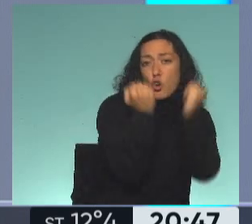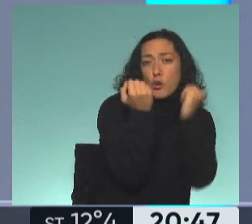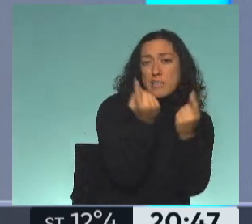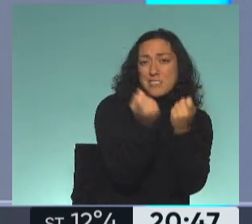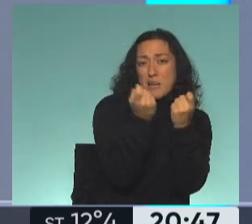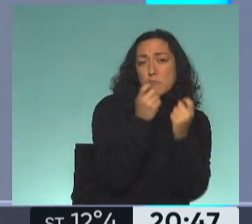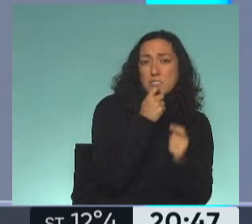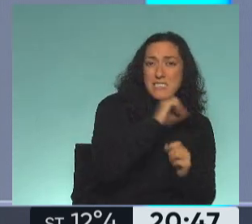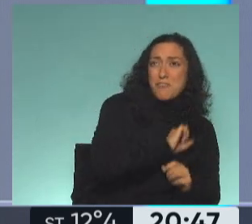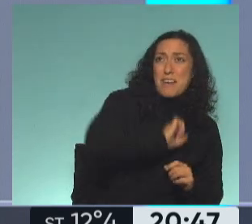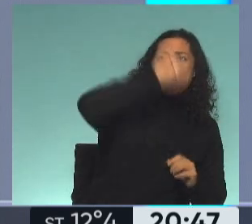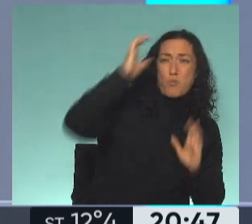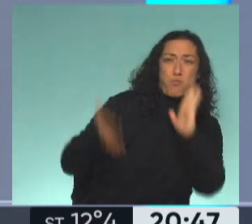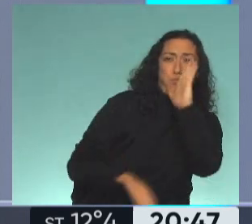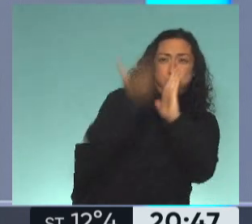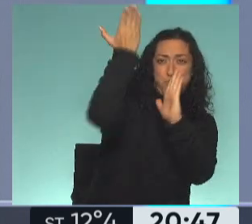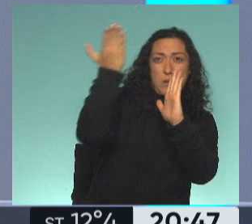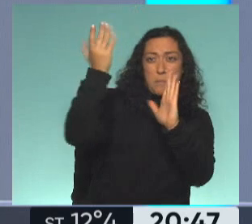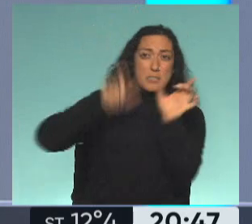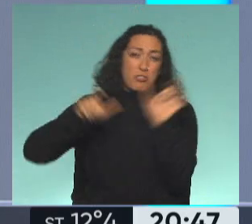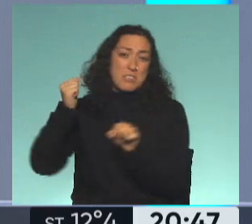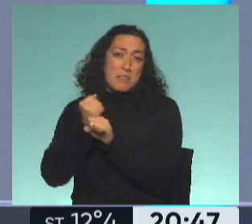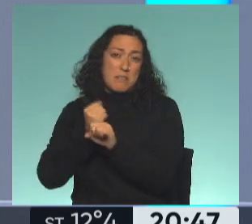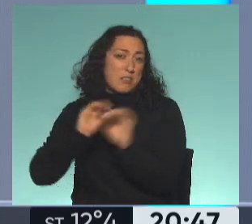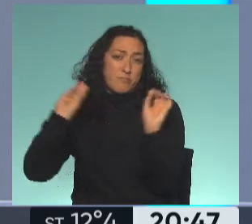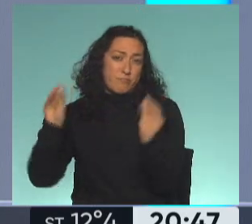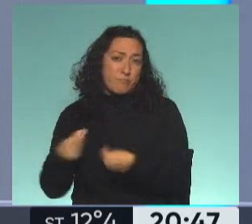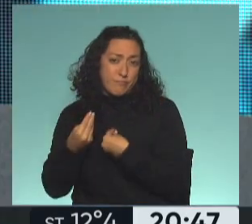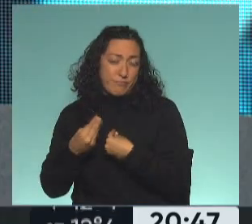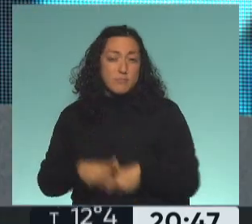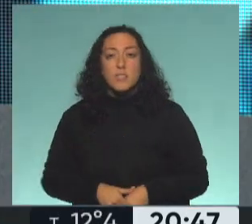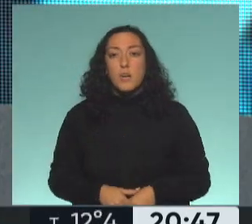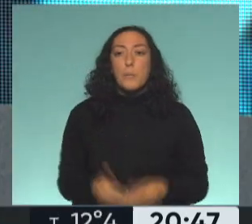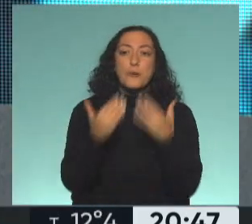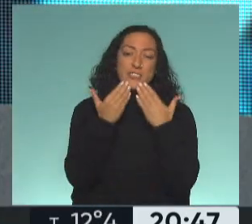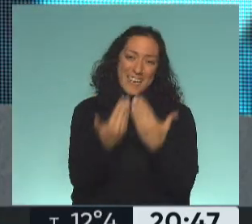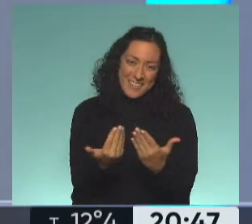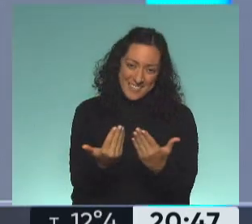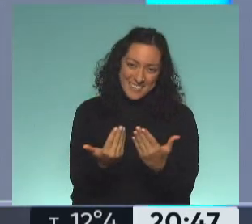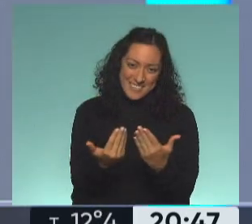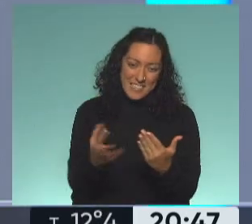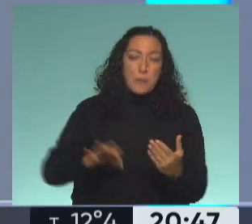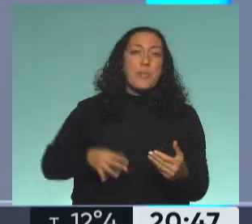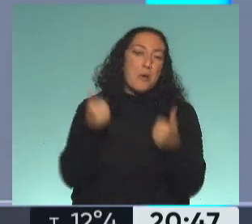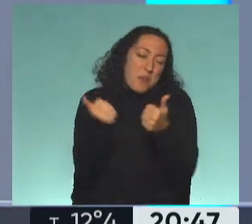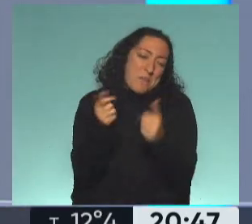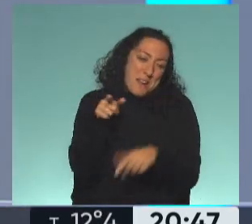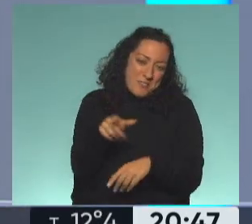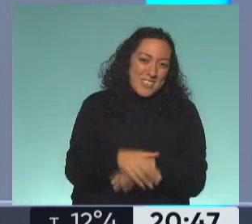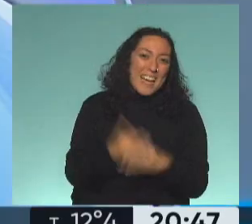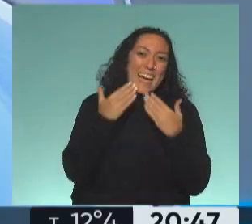alta inflación, los trabajadores pierden. Total. Te decimos un montón de gracias. Buena vida para vos. Gracias